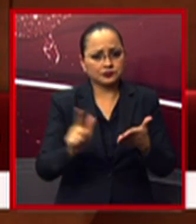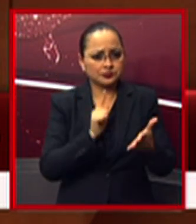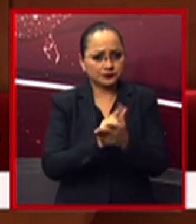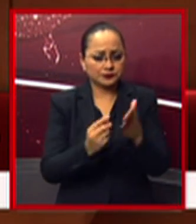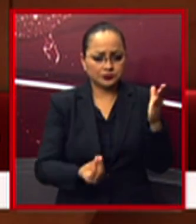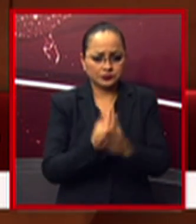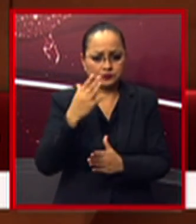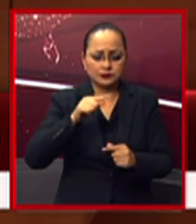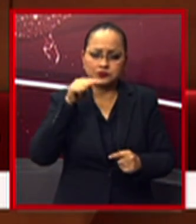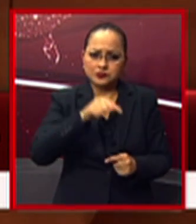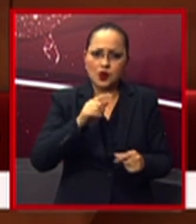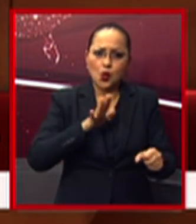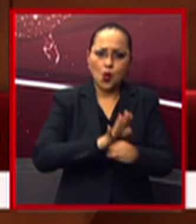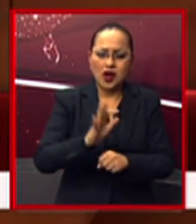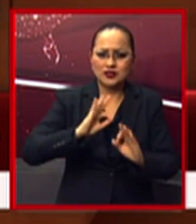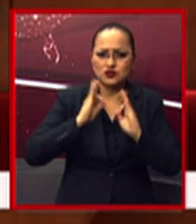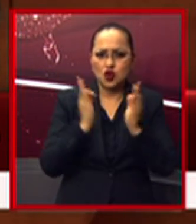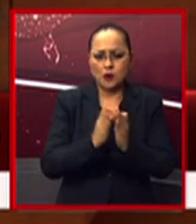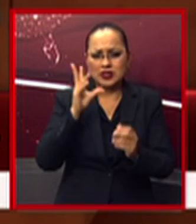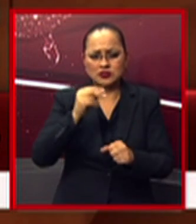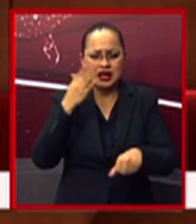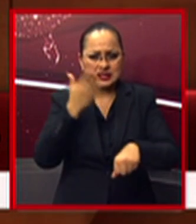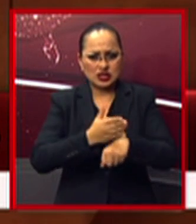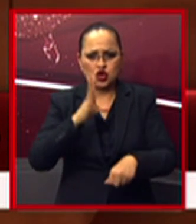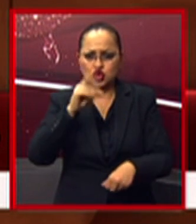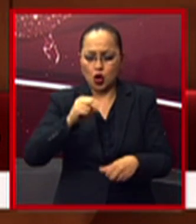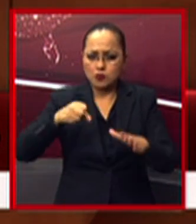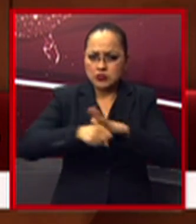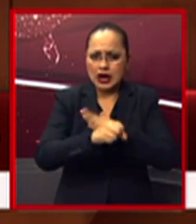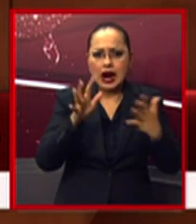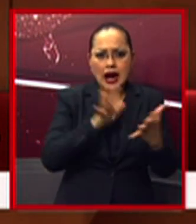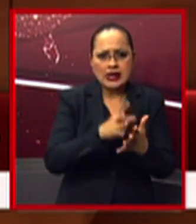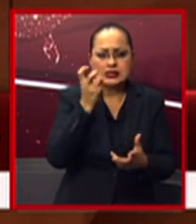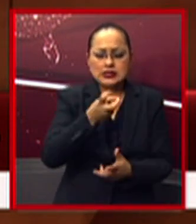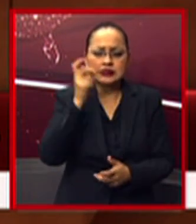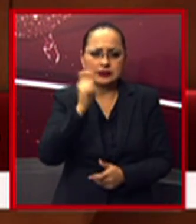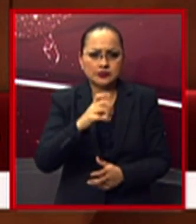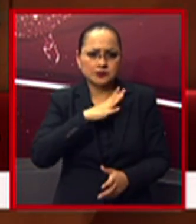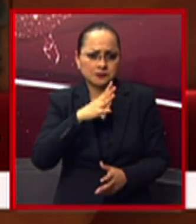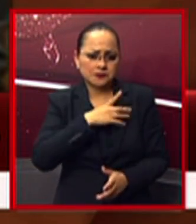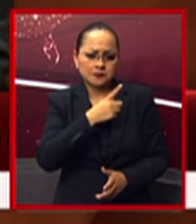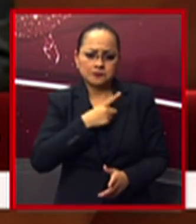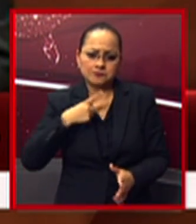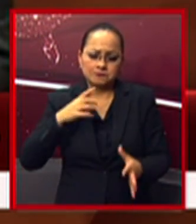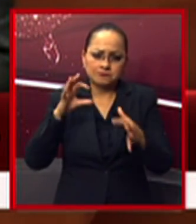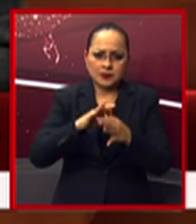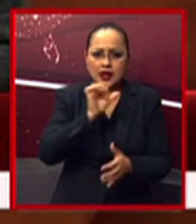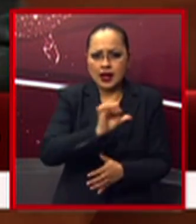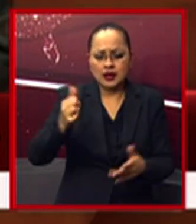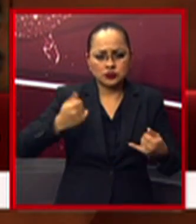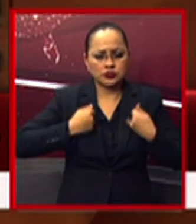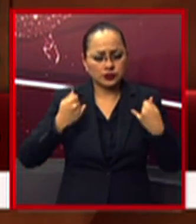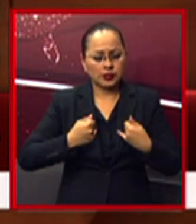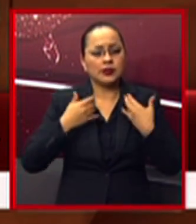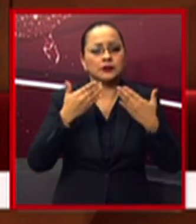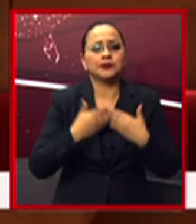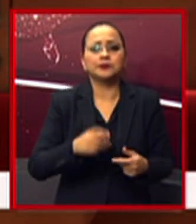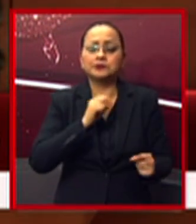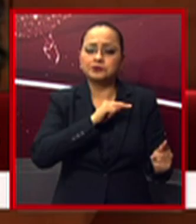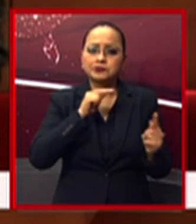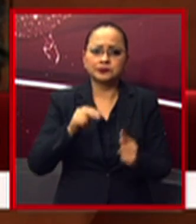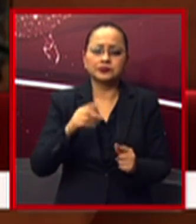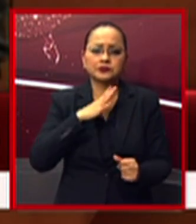las medidas y sanciones no privativas de la libertad de acuerdo al principio de mínima intervención que debe de regir para los adolescentes, observando